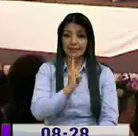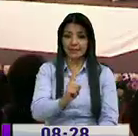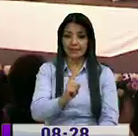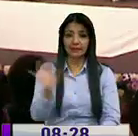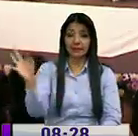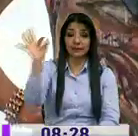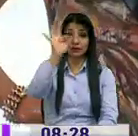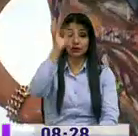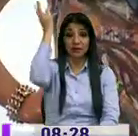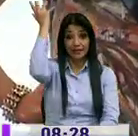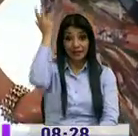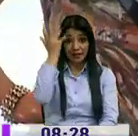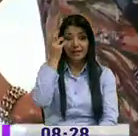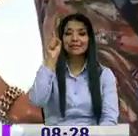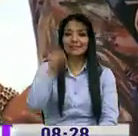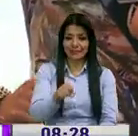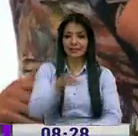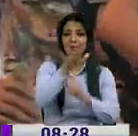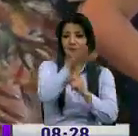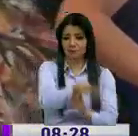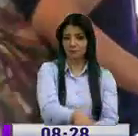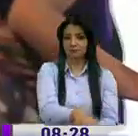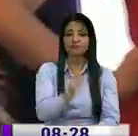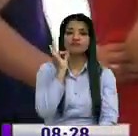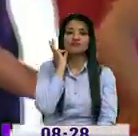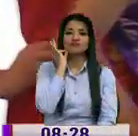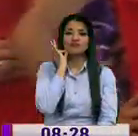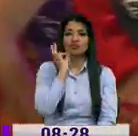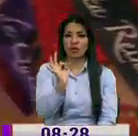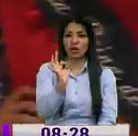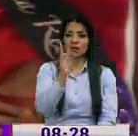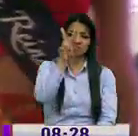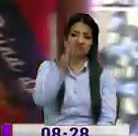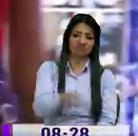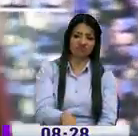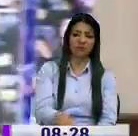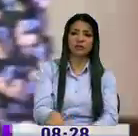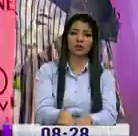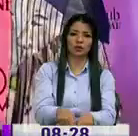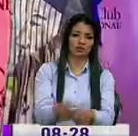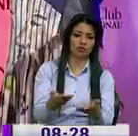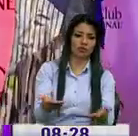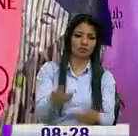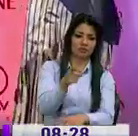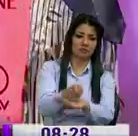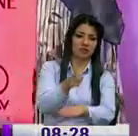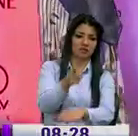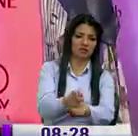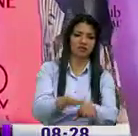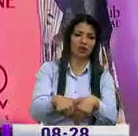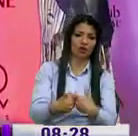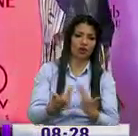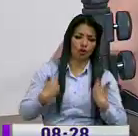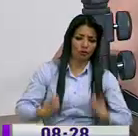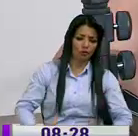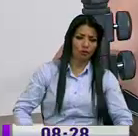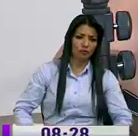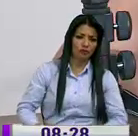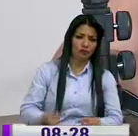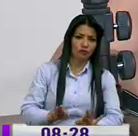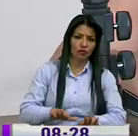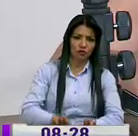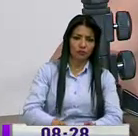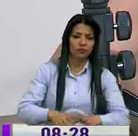sí hay discriminación y que la mujer es objetualizada al exigirle ciertos parámetros de forma. Porque